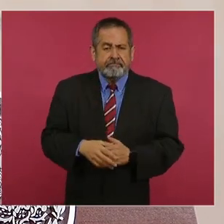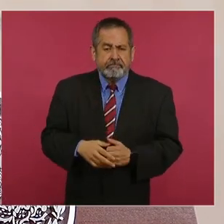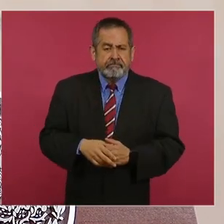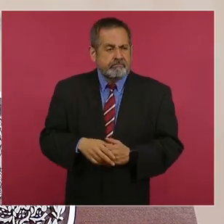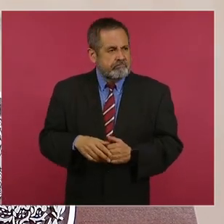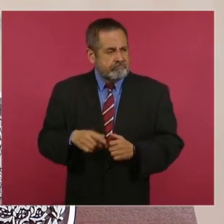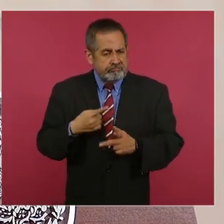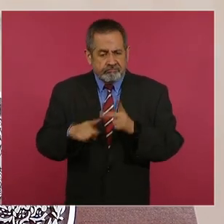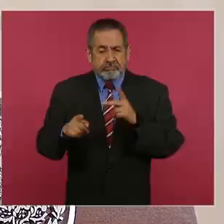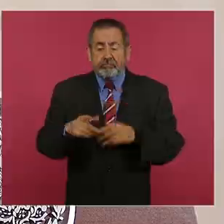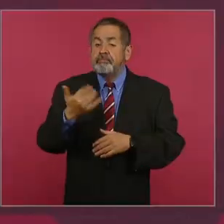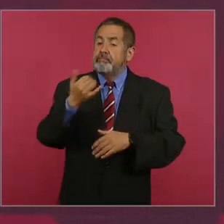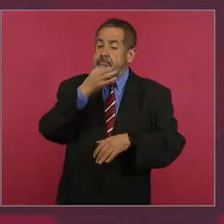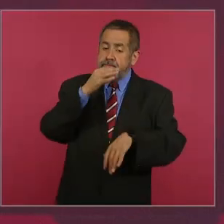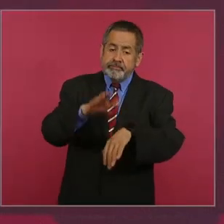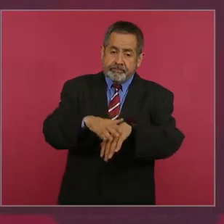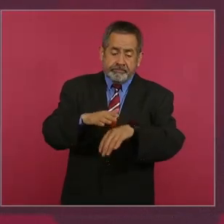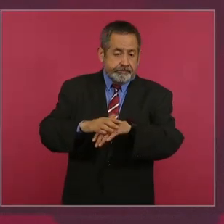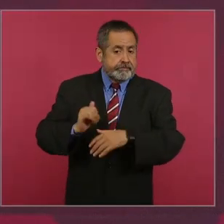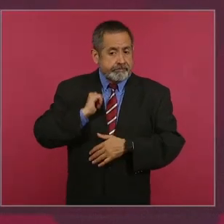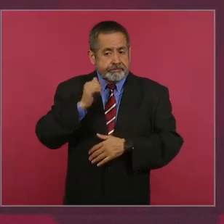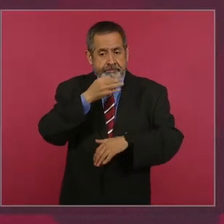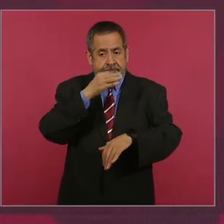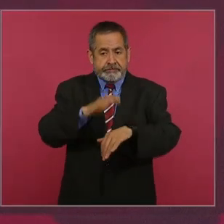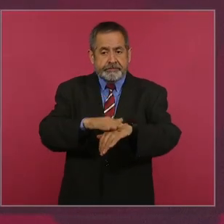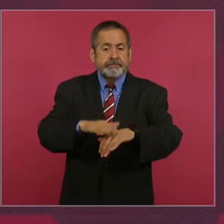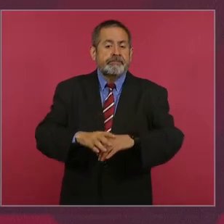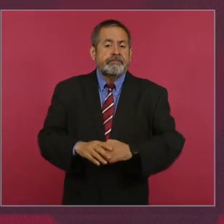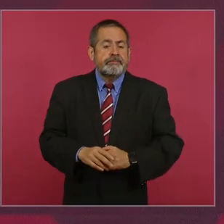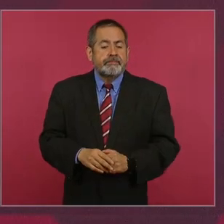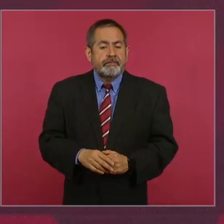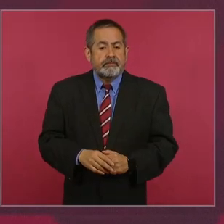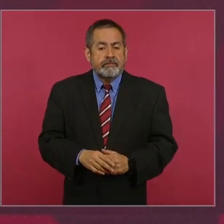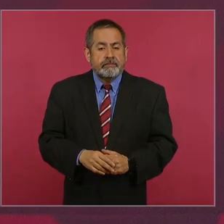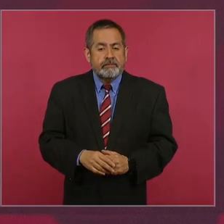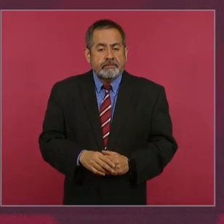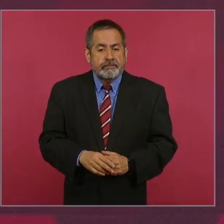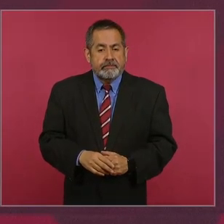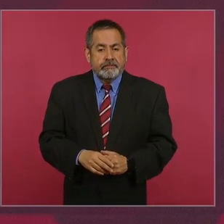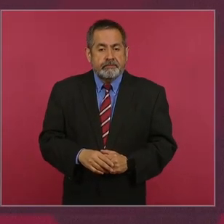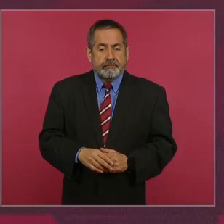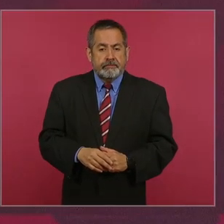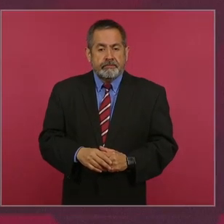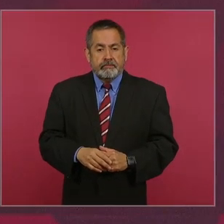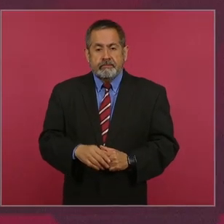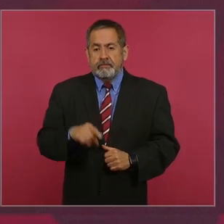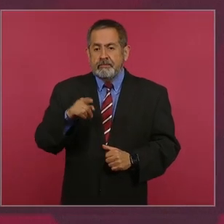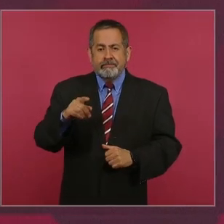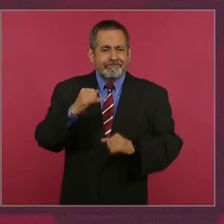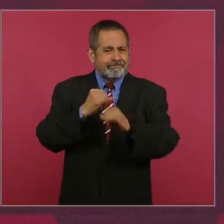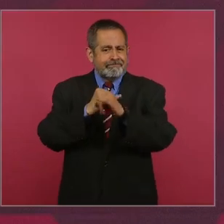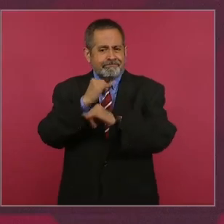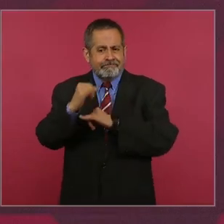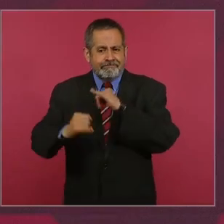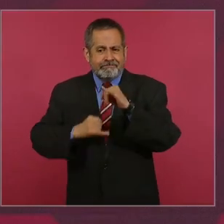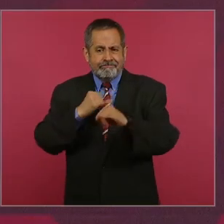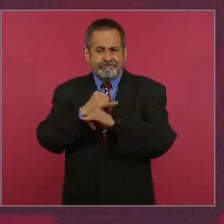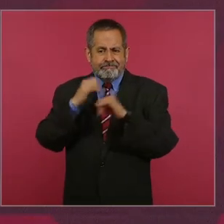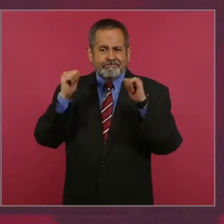haber un evento internacional de tenis